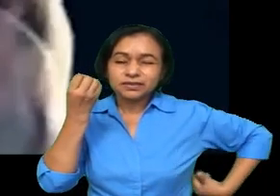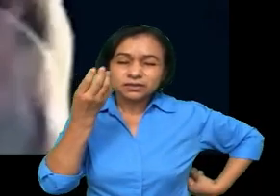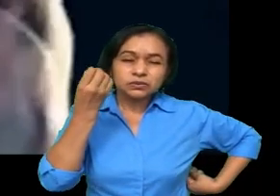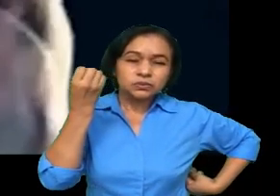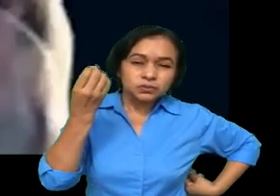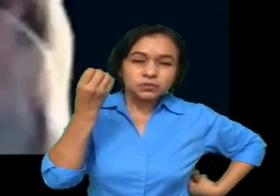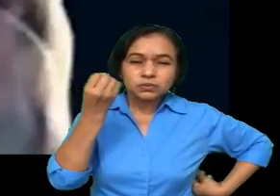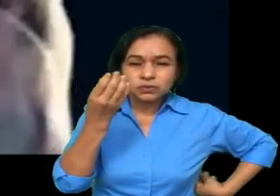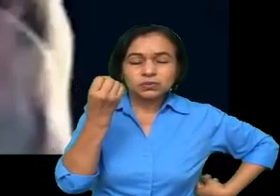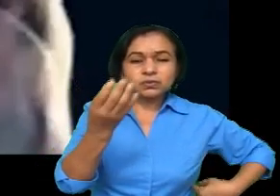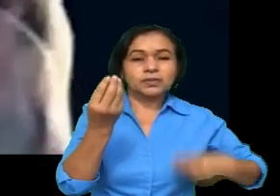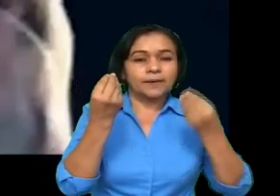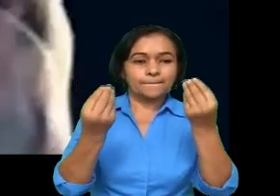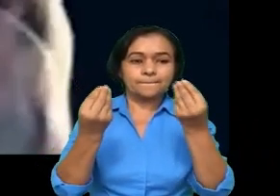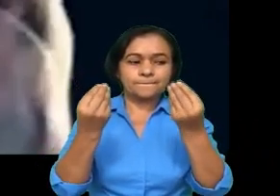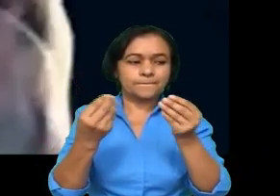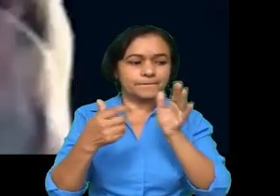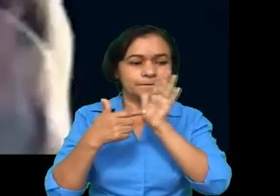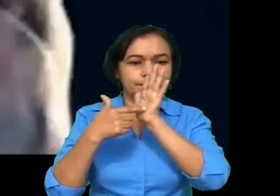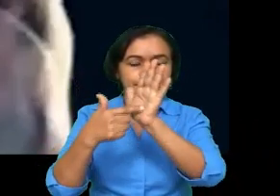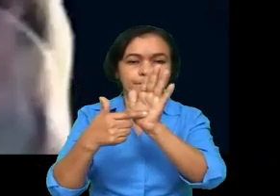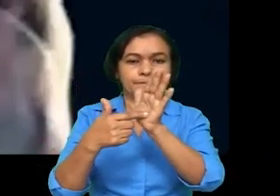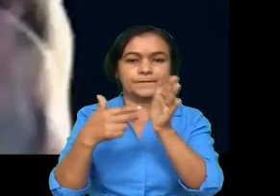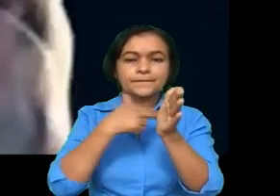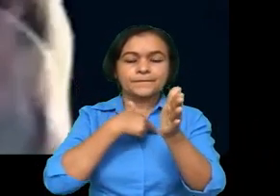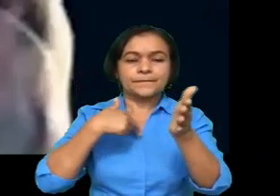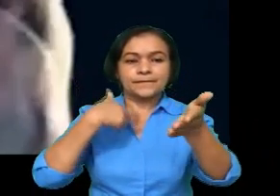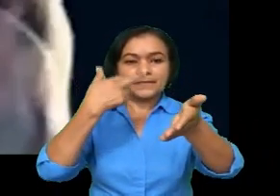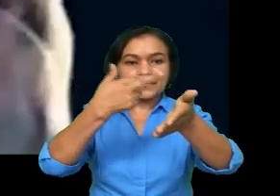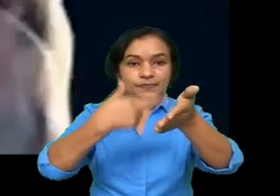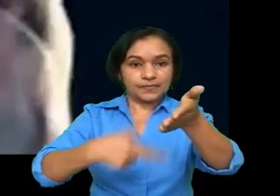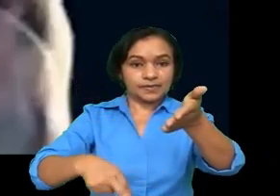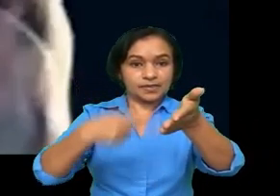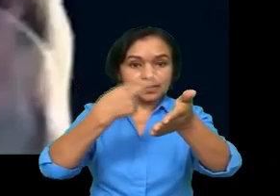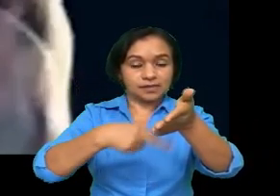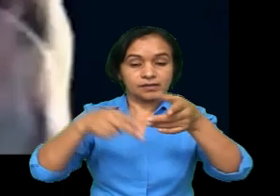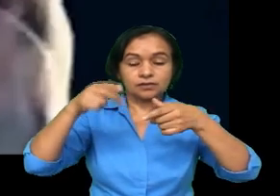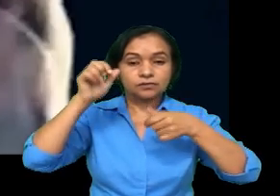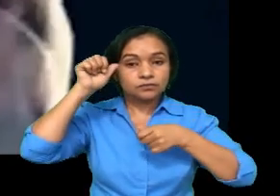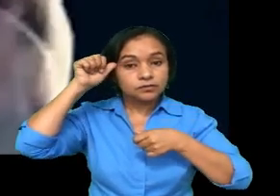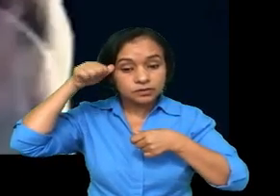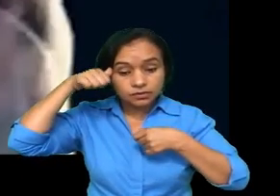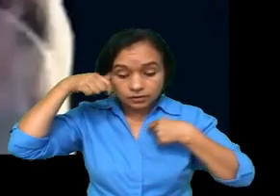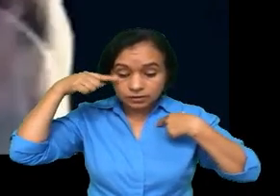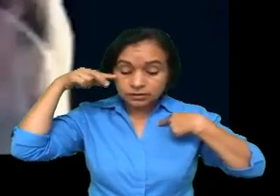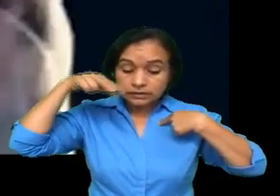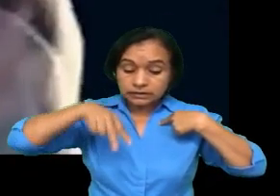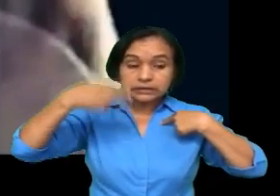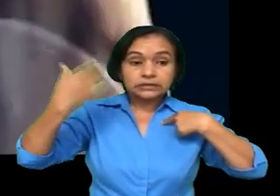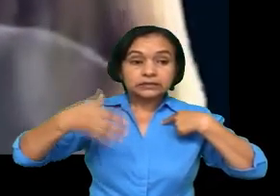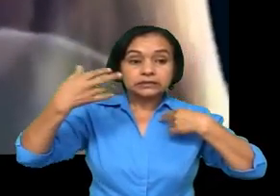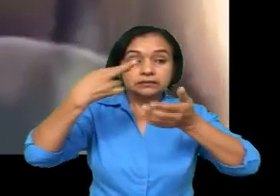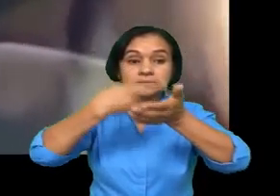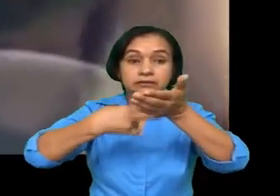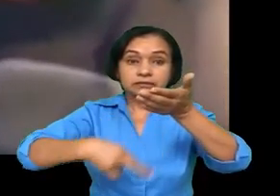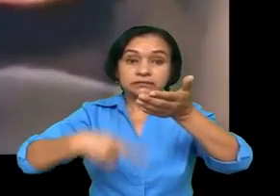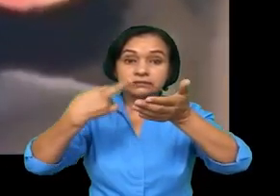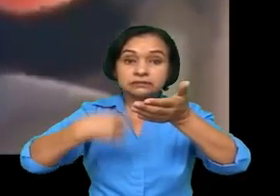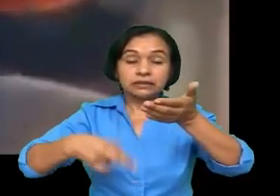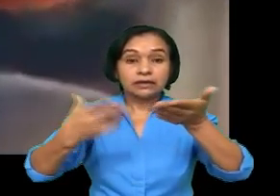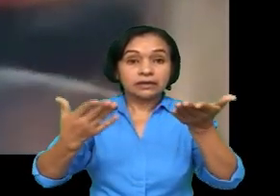región lumbar. ¿Qué pasa, por ejemplo, cuando también hay sangrado, doctor? Ese es otro síntoma de las infecciones urinarias, pero me imagino que